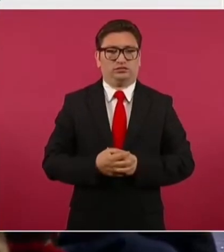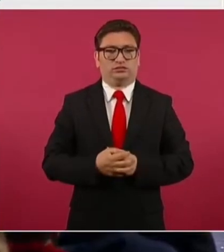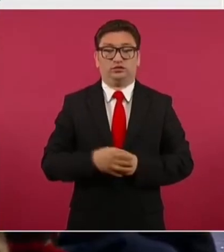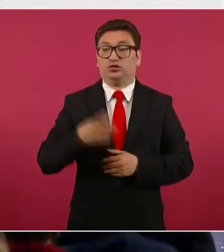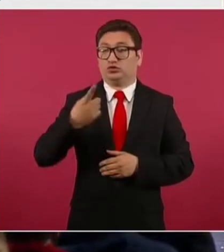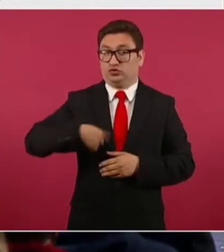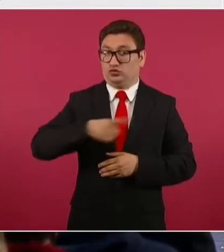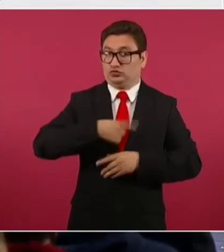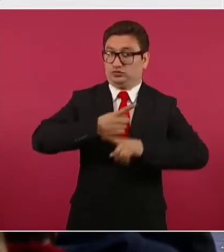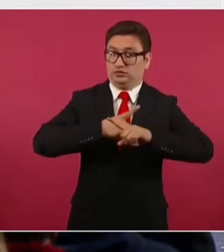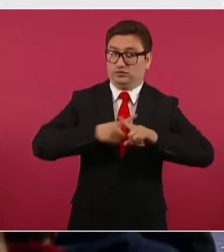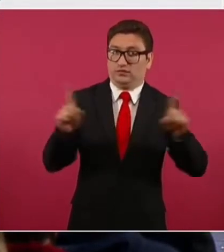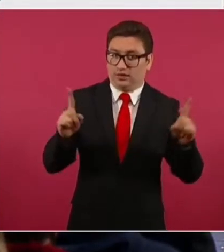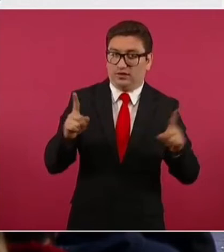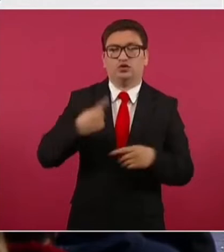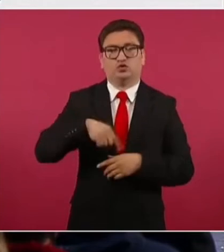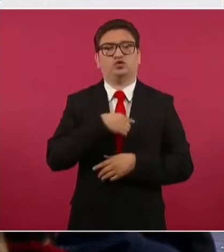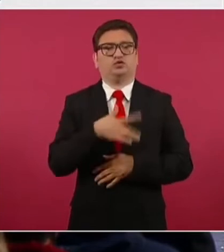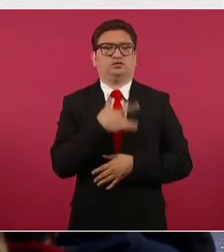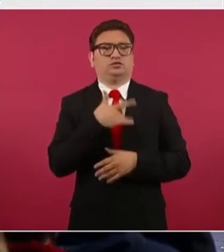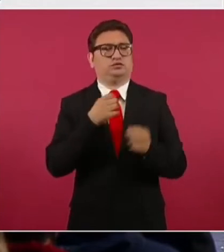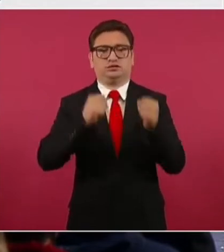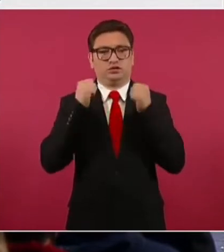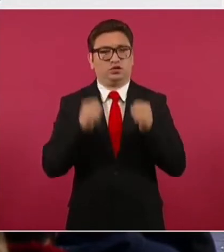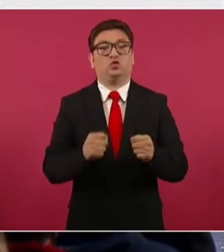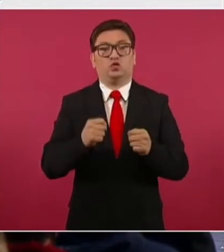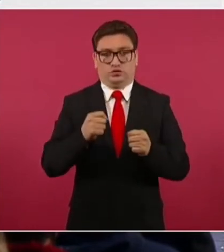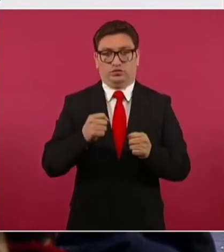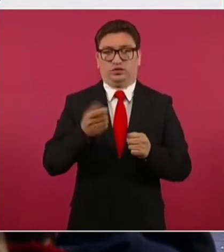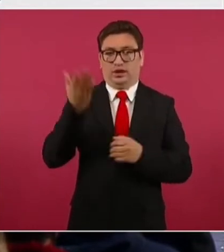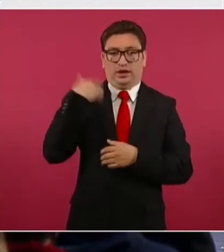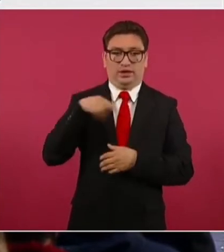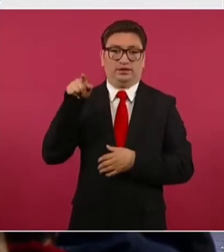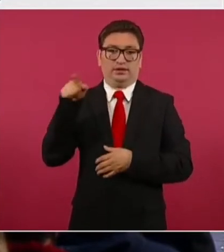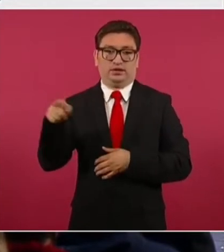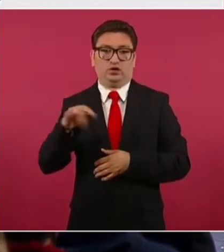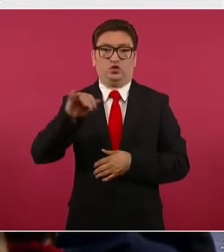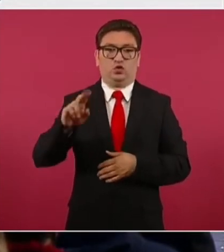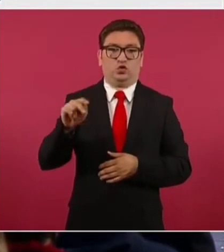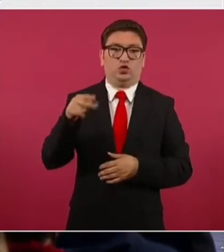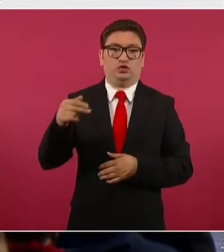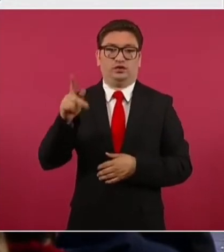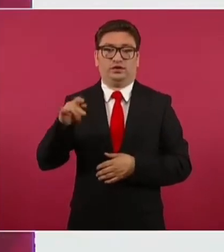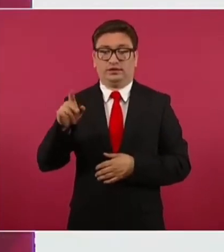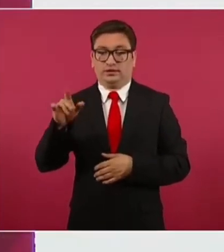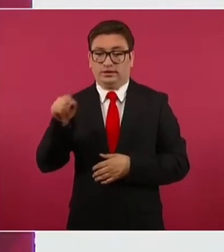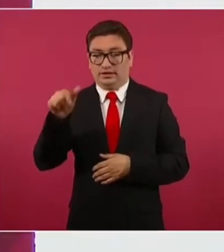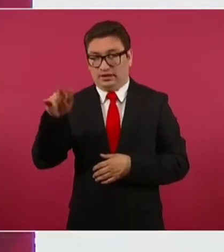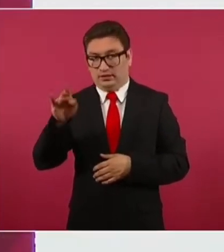y nosotros, en cambio, estamos convencidos de que, como sostenía John Kenneth Galbraith,